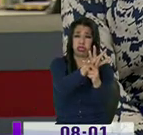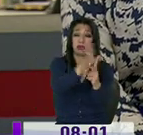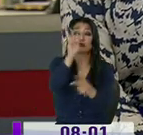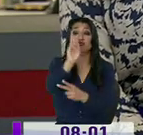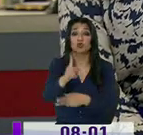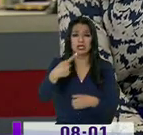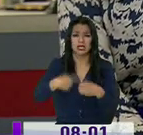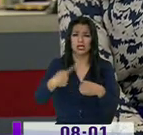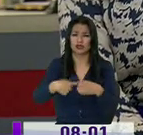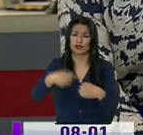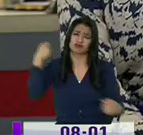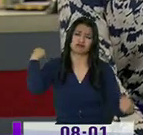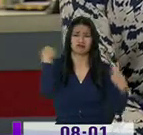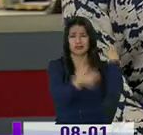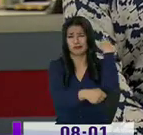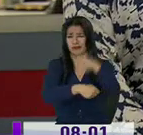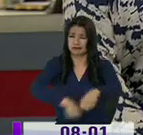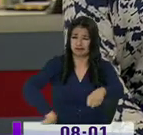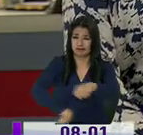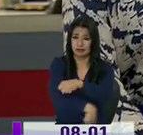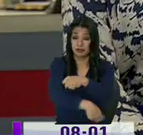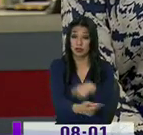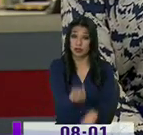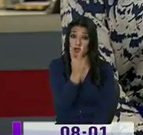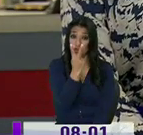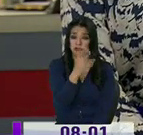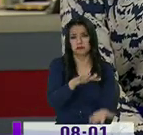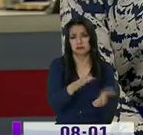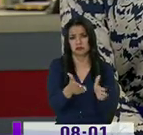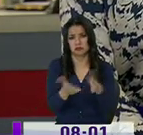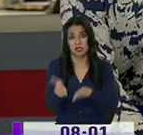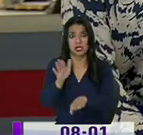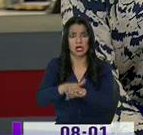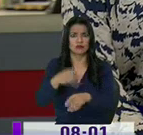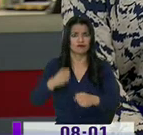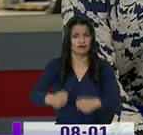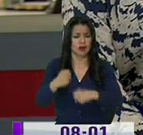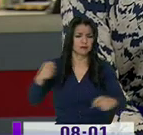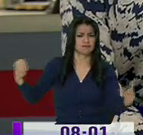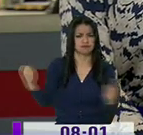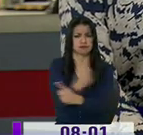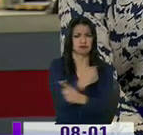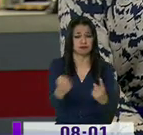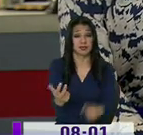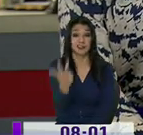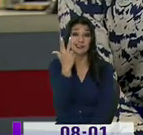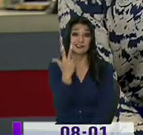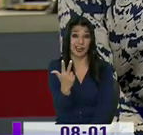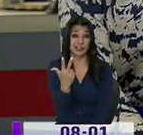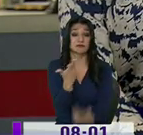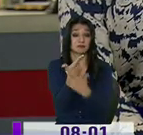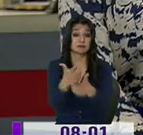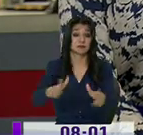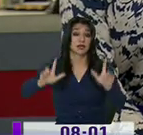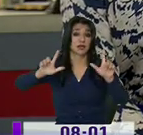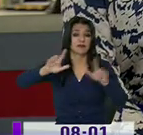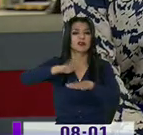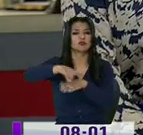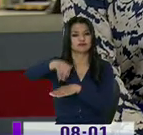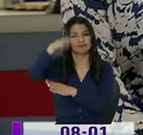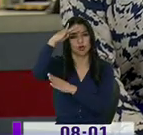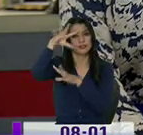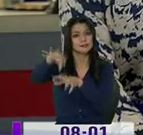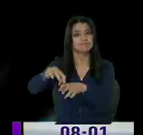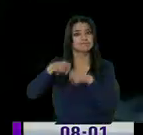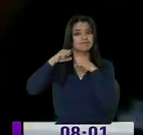occidente de la capital. 2 de los agredidos fallecieron tras la brutal paliza, mientras que los otros 3 fueron rescatados por la policía.